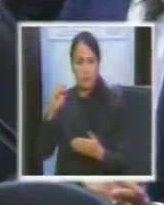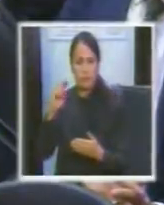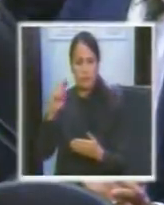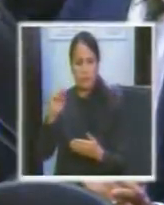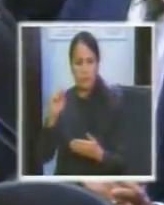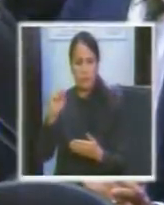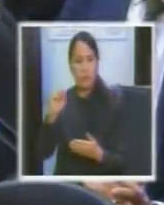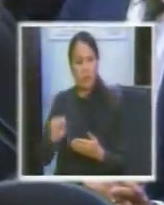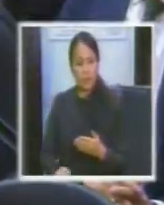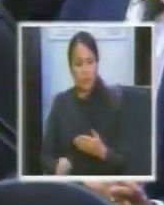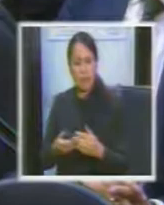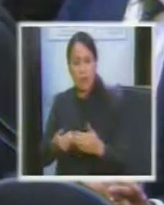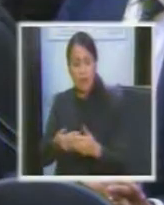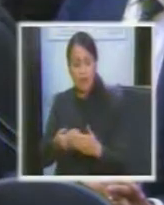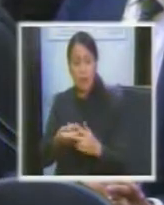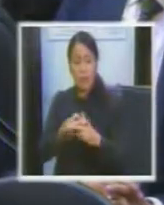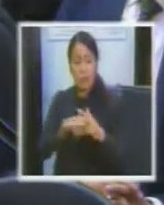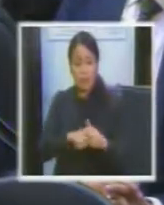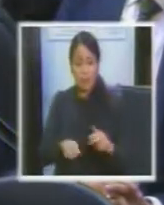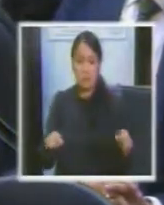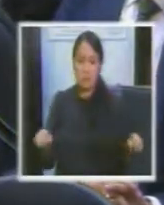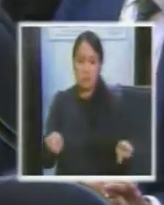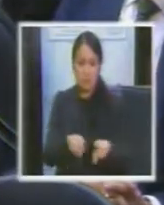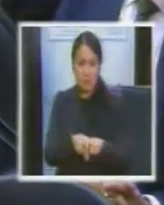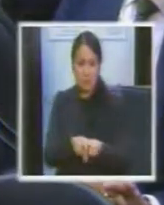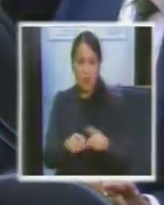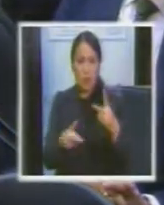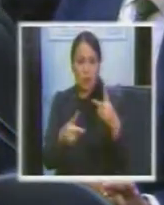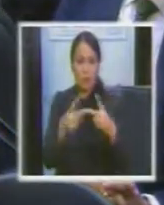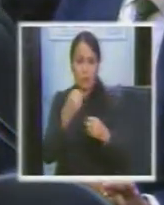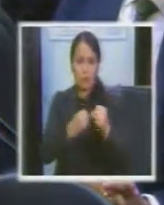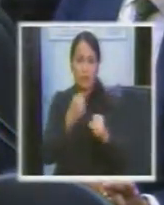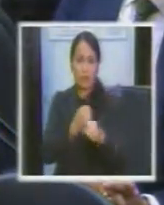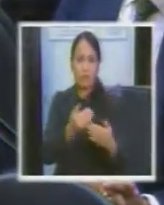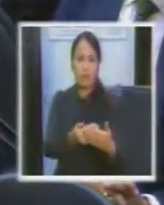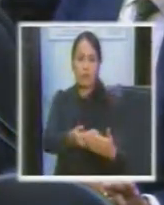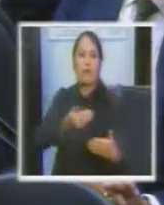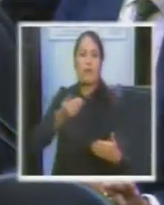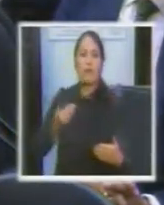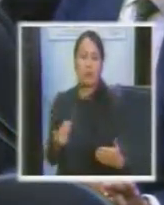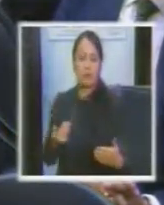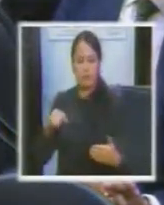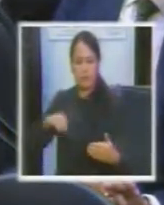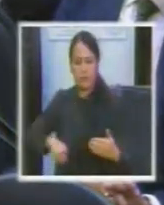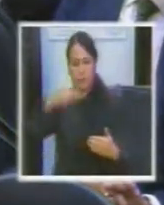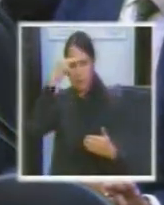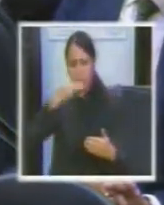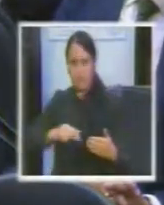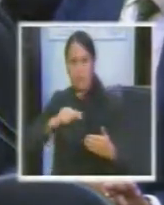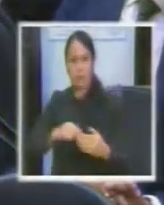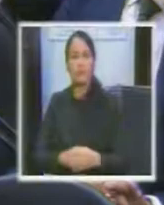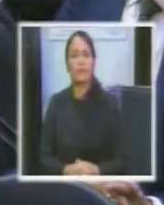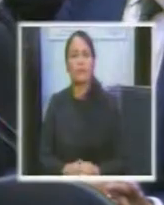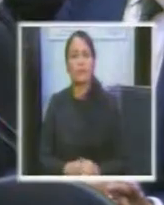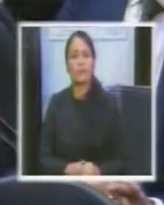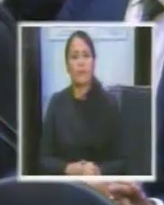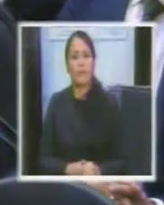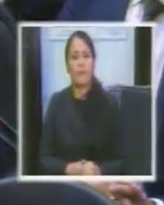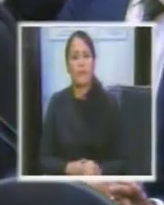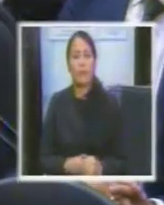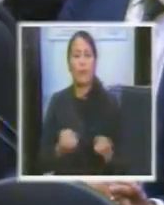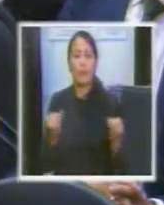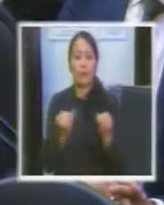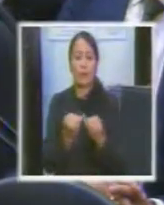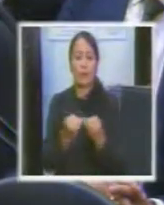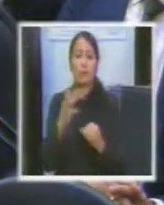los procedimientos para el mismo objetivo 2 años antes que nuestro país. En cuanto a las expectativas